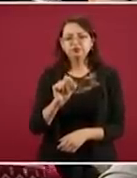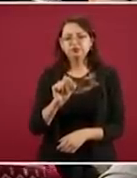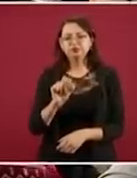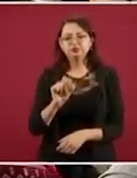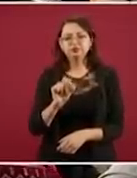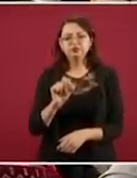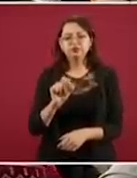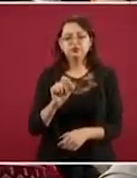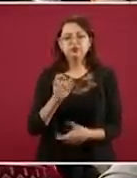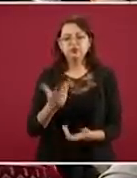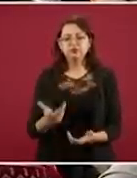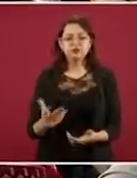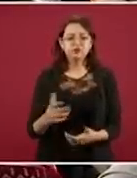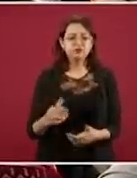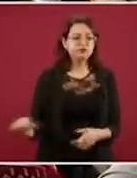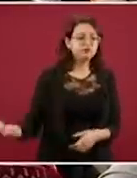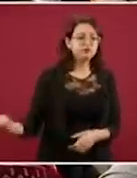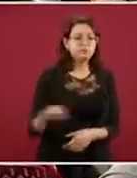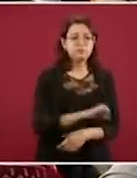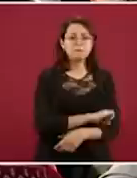el máximo histórico.